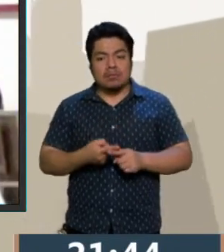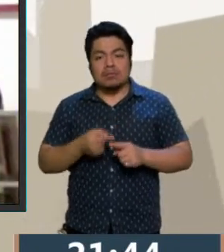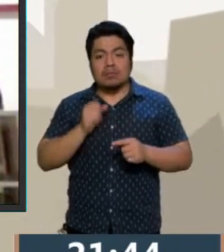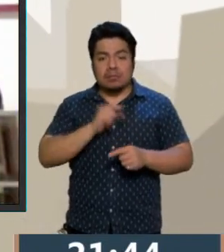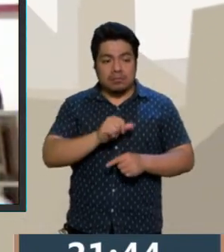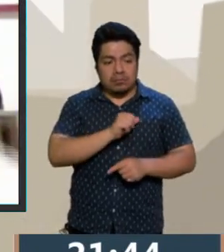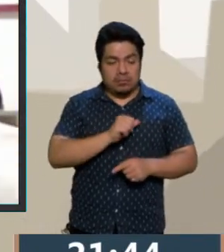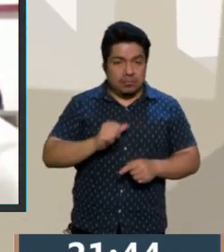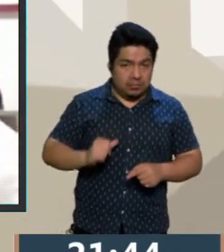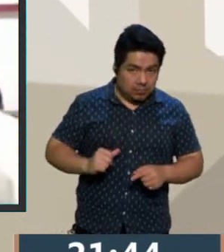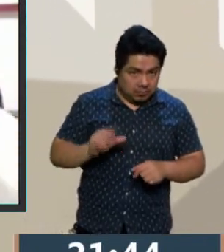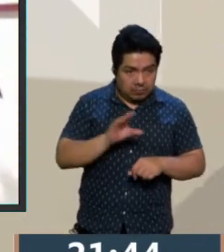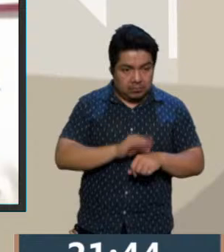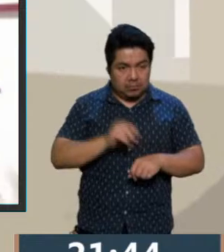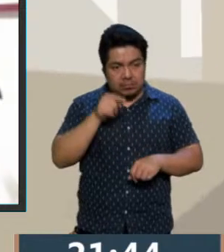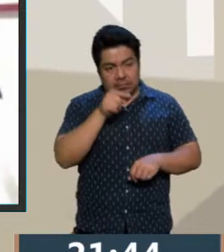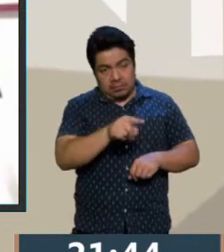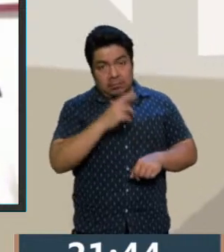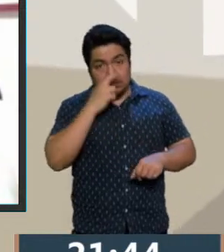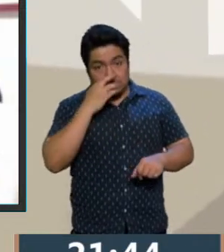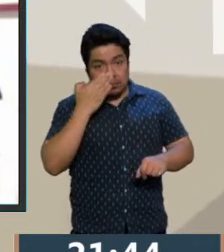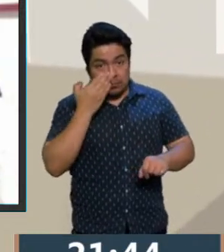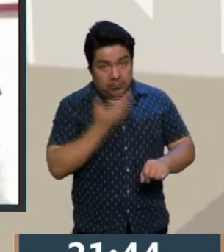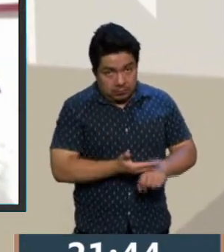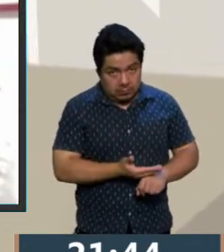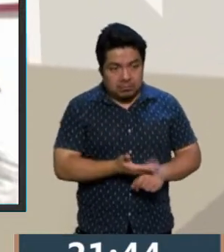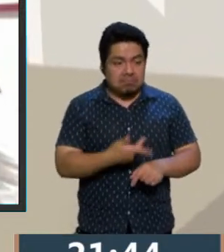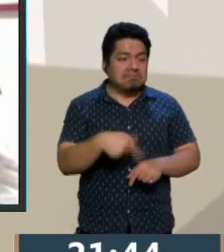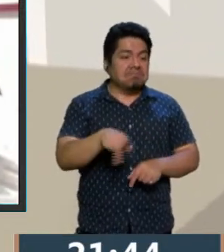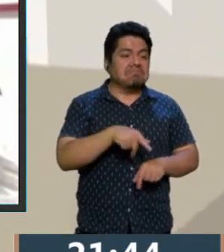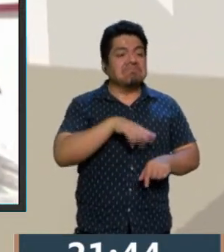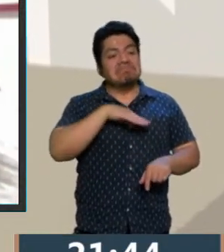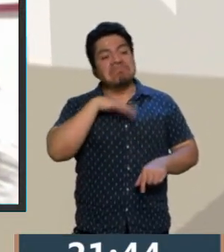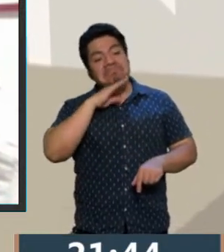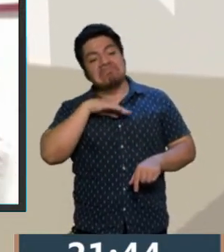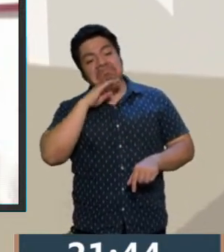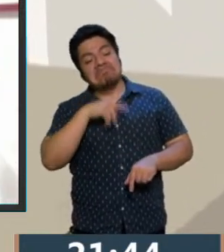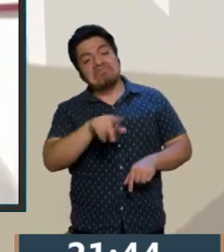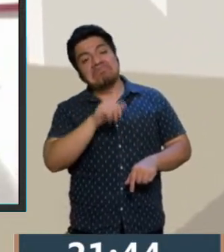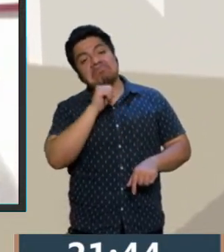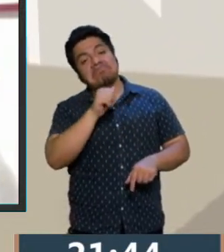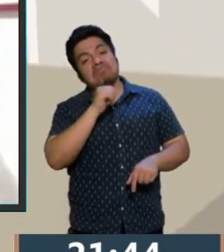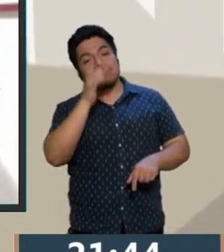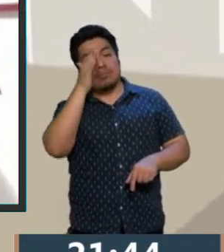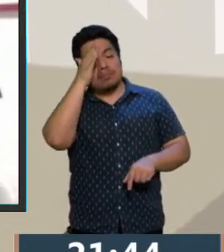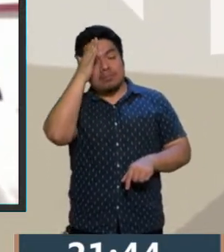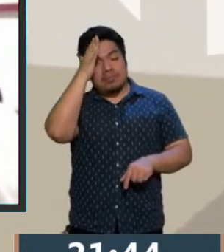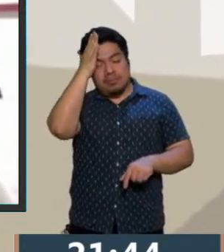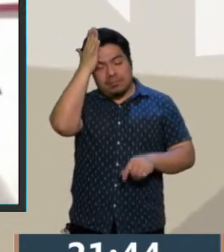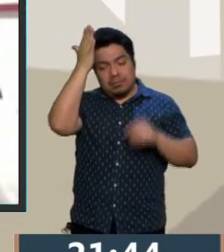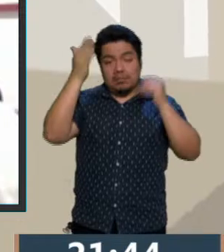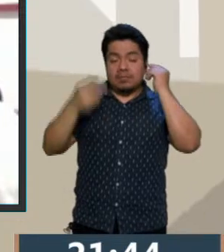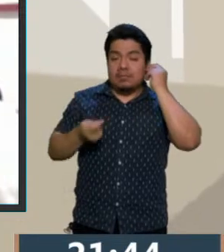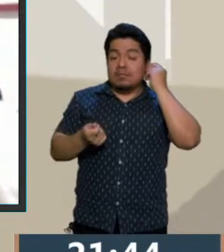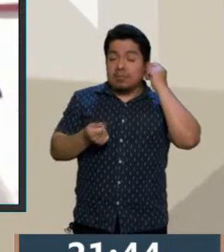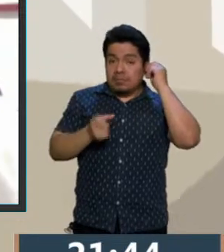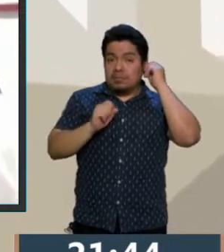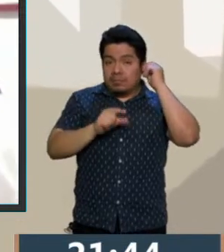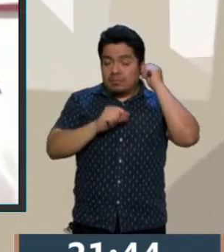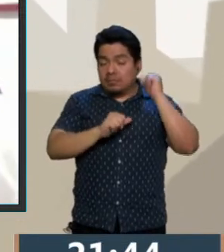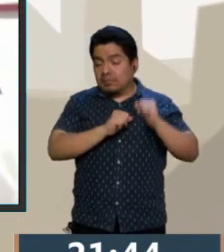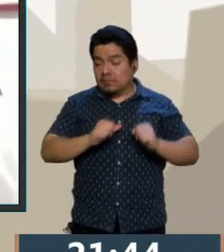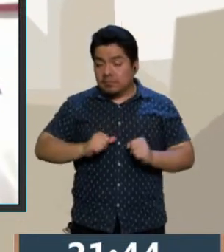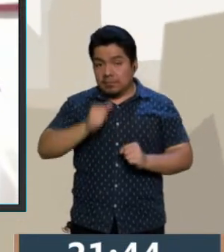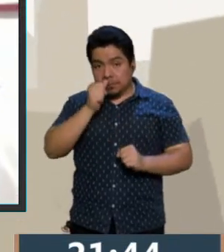propias alcaldías. Uh-huh. Por lo visto, esta tarea no la llevan a cabo, cosa que se confirmó en el caso de la construcción irregular, también autorizada por la